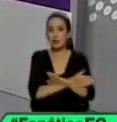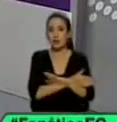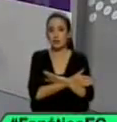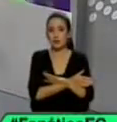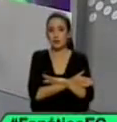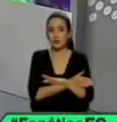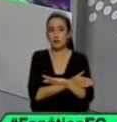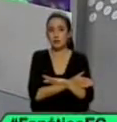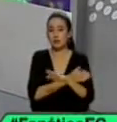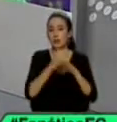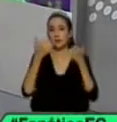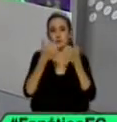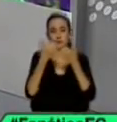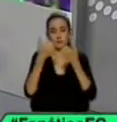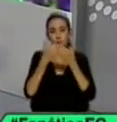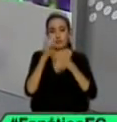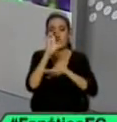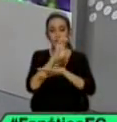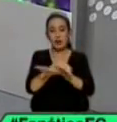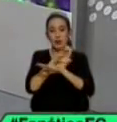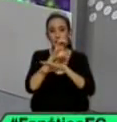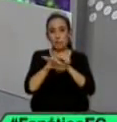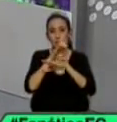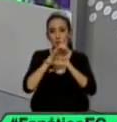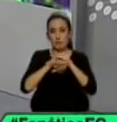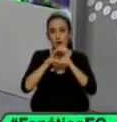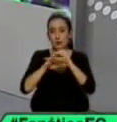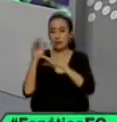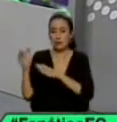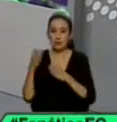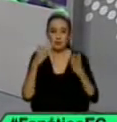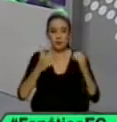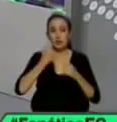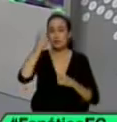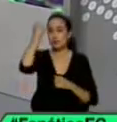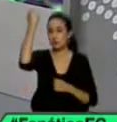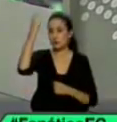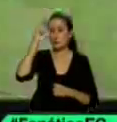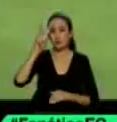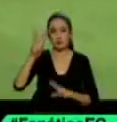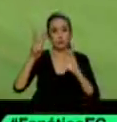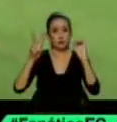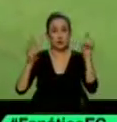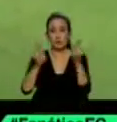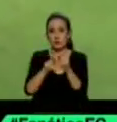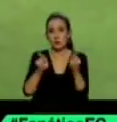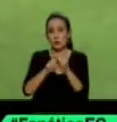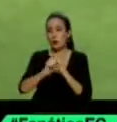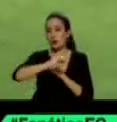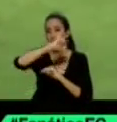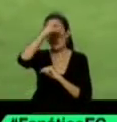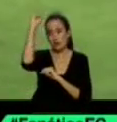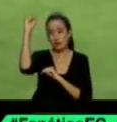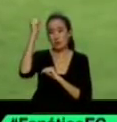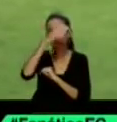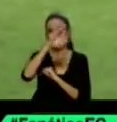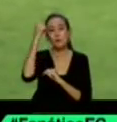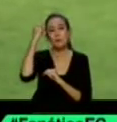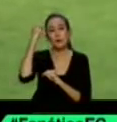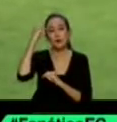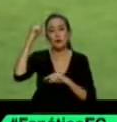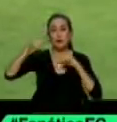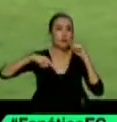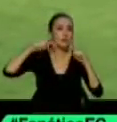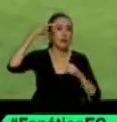amistosos ante Jamaica y Guatemala respectivamente, en donde conseguimos la victoria por 2-0 en ambos compromisos. Y ya piensa en lo que serán